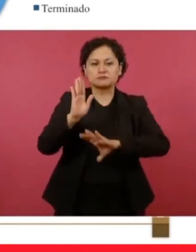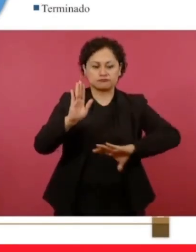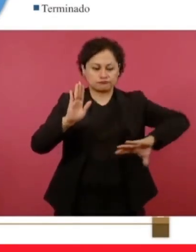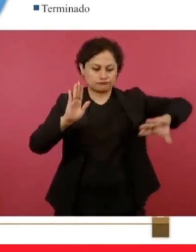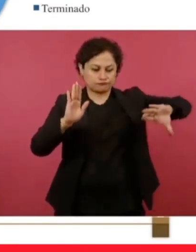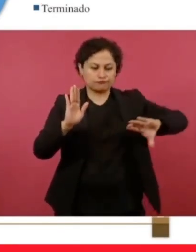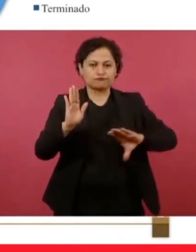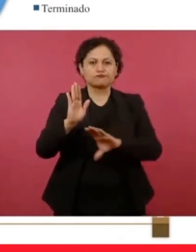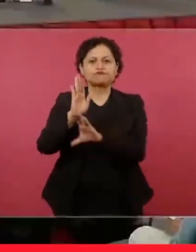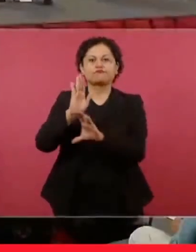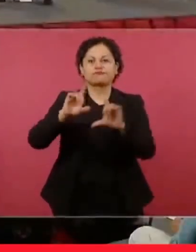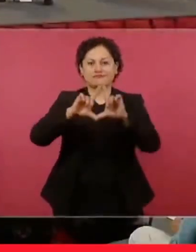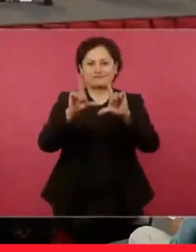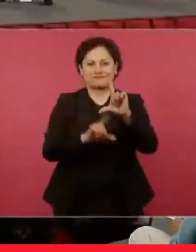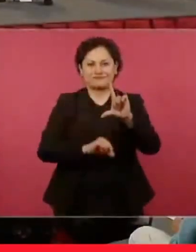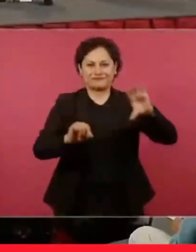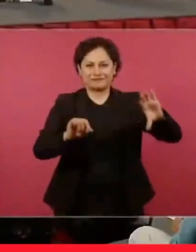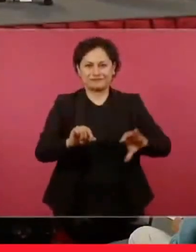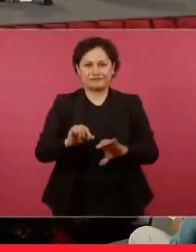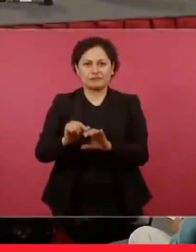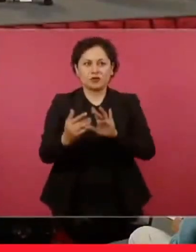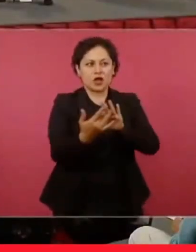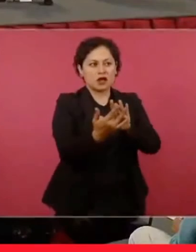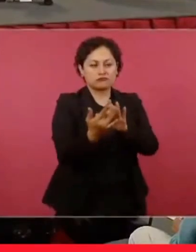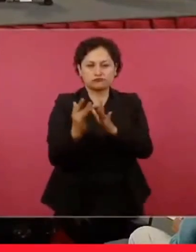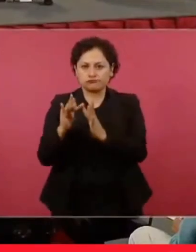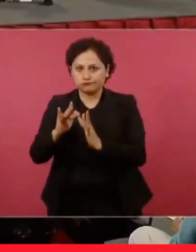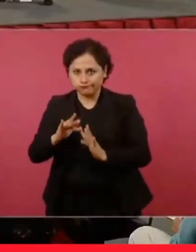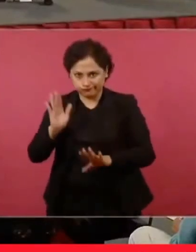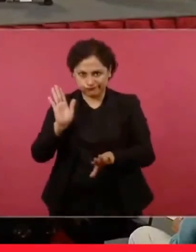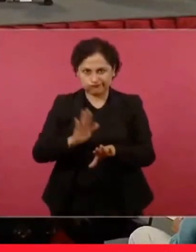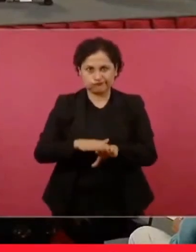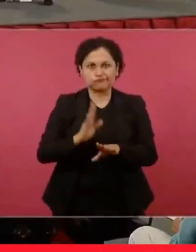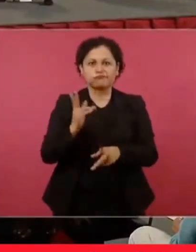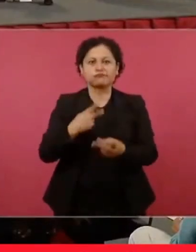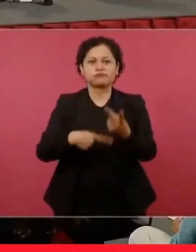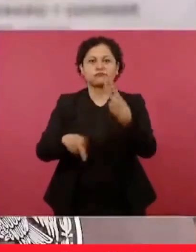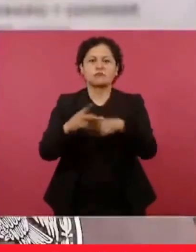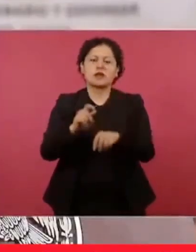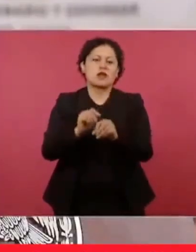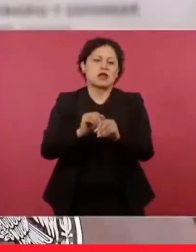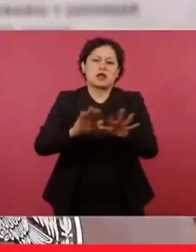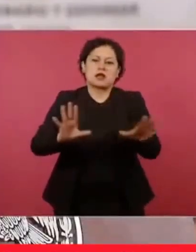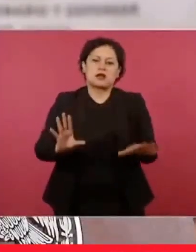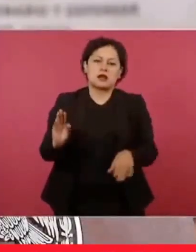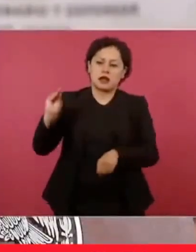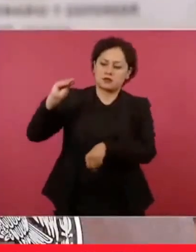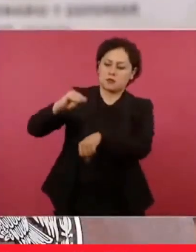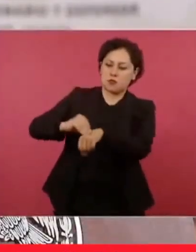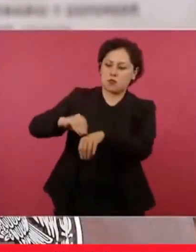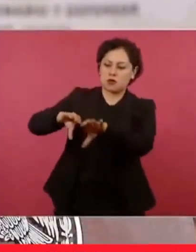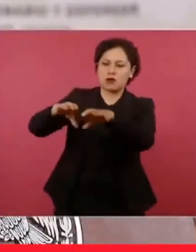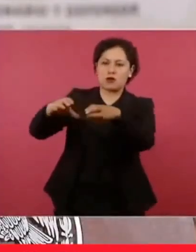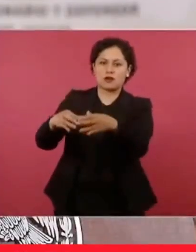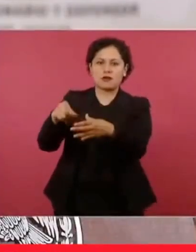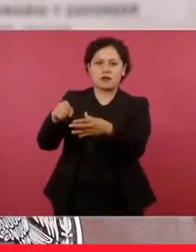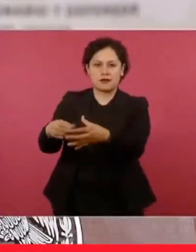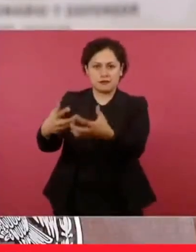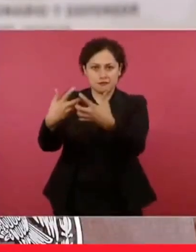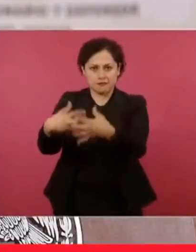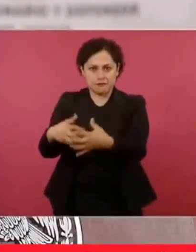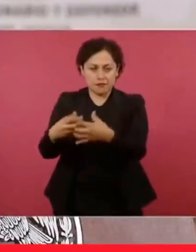transmisión. Obviamente va vinculado con con subestaciones, con equipos también de